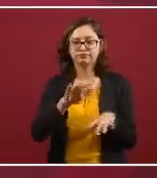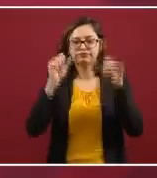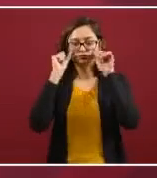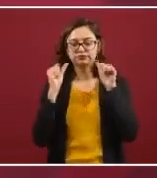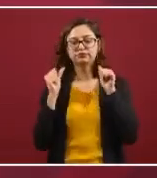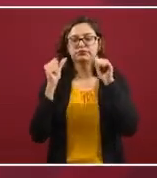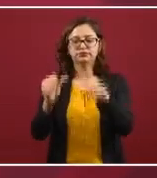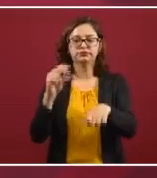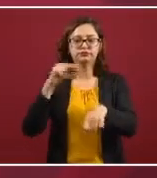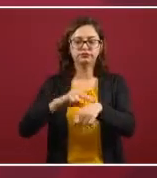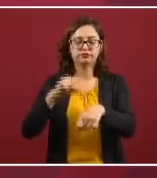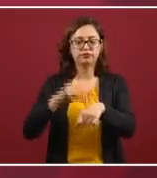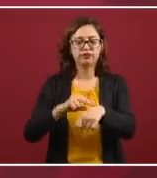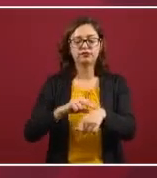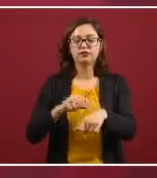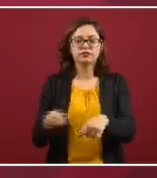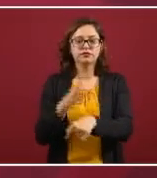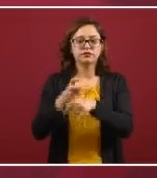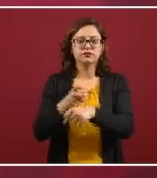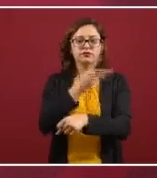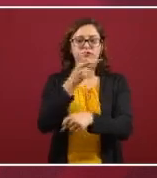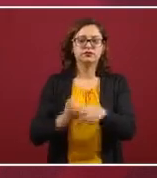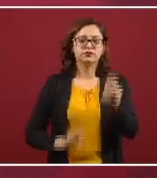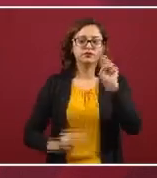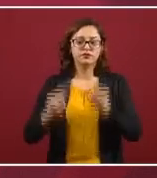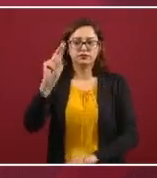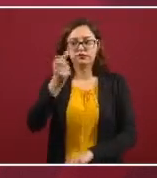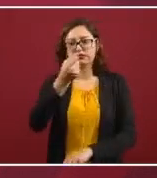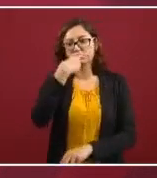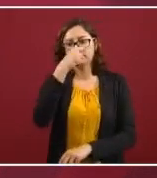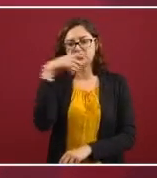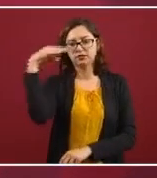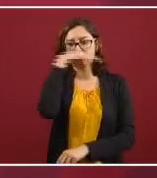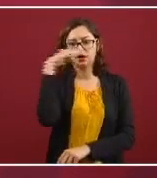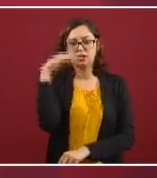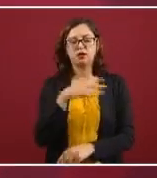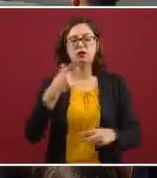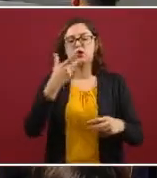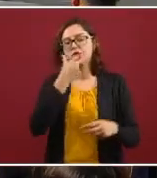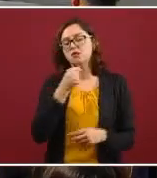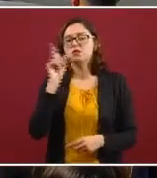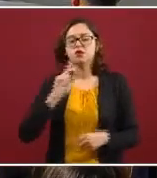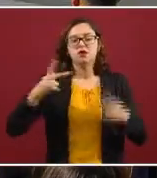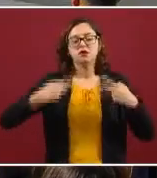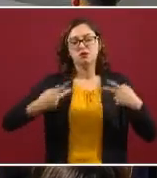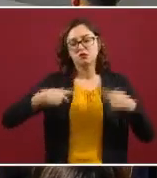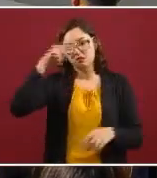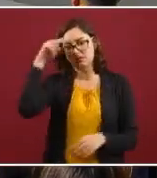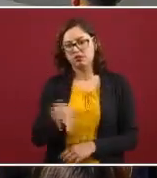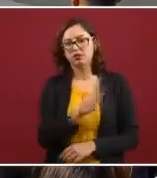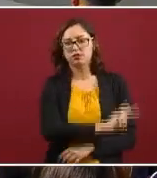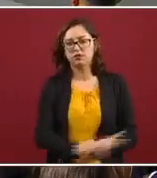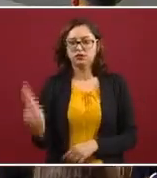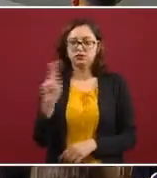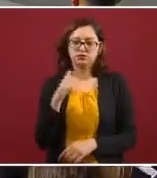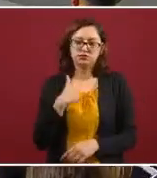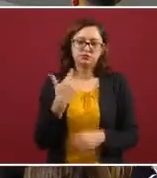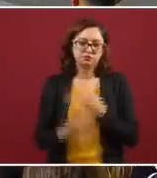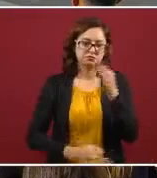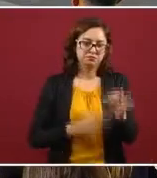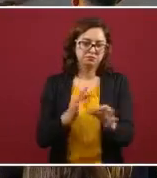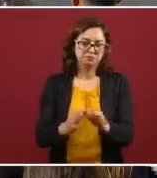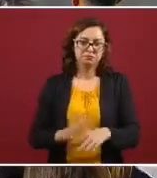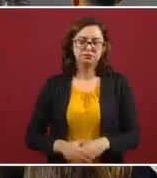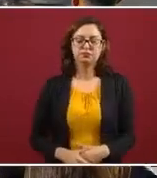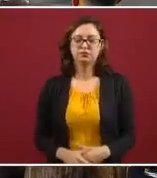atención médica en primer y segundo nivel y los medicamentos gratuitos para todas y todos los mexicanos. Sería todo por mi parte, señor presidente.